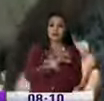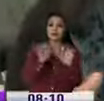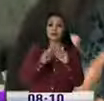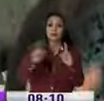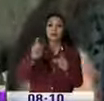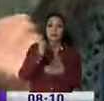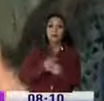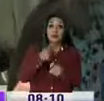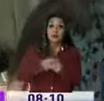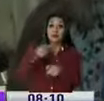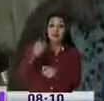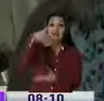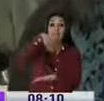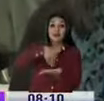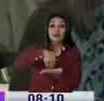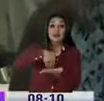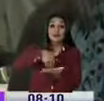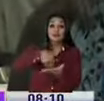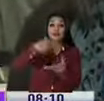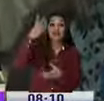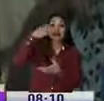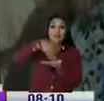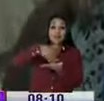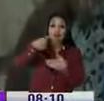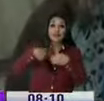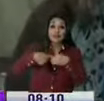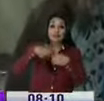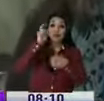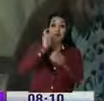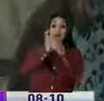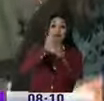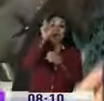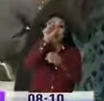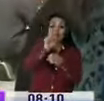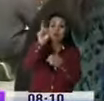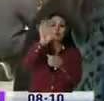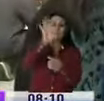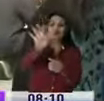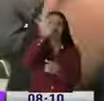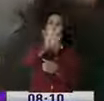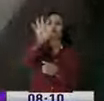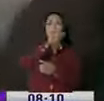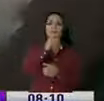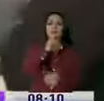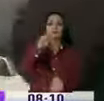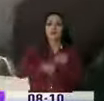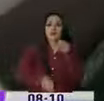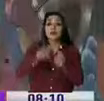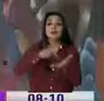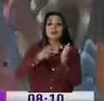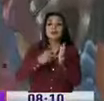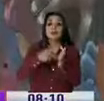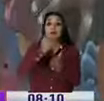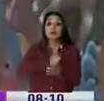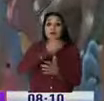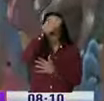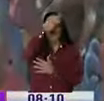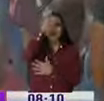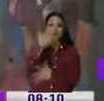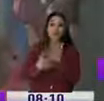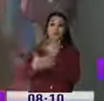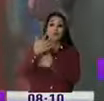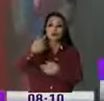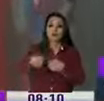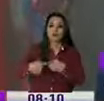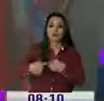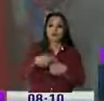piedra. El mecanismo para retirar esta pintura de la piedra, al final afecta a la misma piedra, afecta a su estructura. Para lograr limpiar a